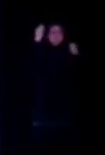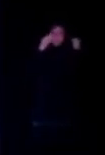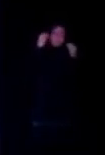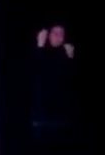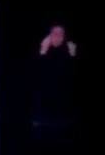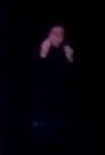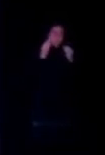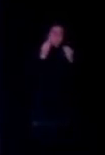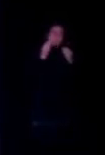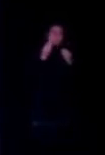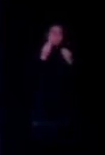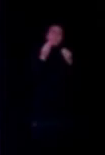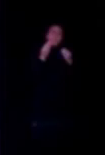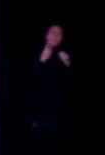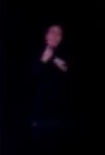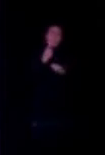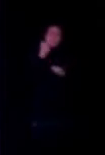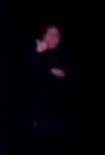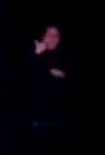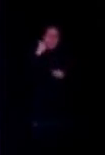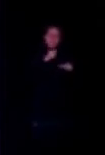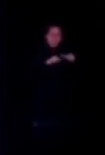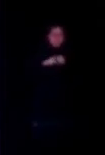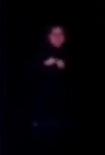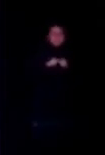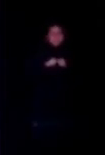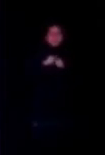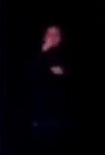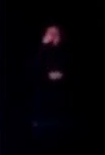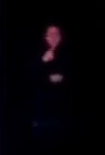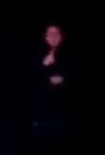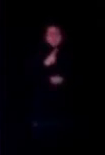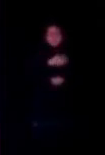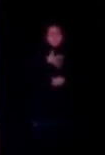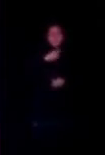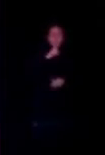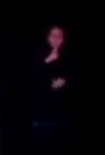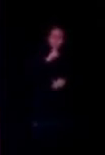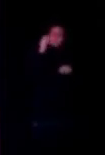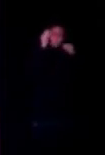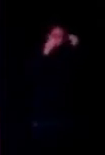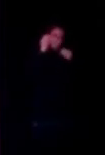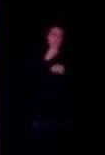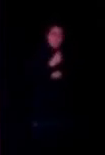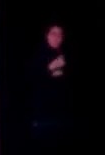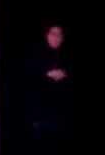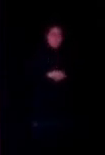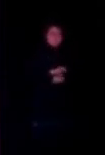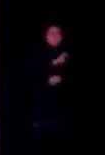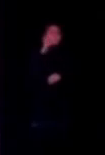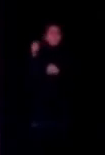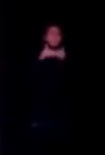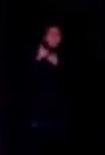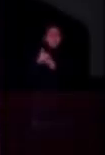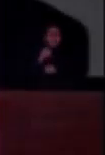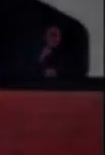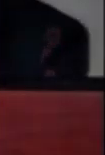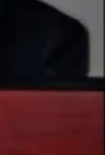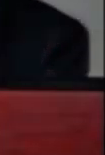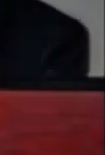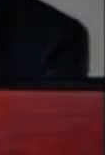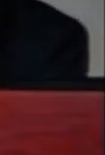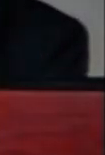interesante de reflexionar sobre ello. Wolfensberger, el padre de la normalización y de la valoración del rol social de toda persona,